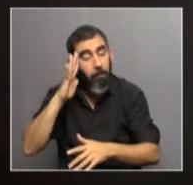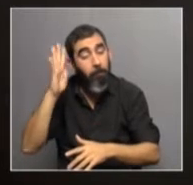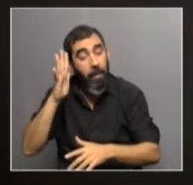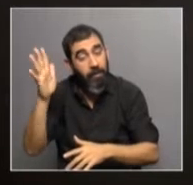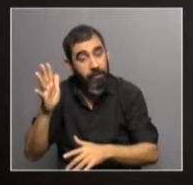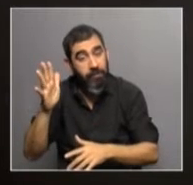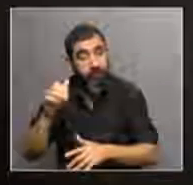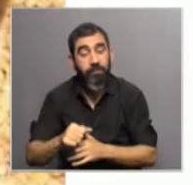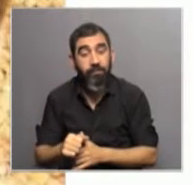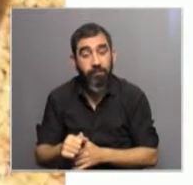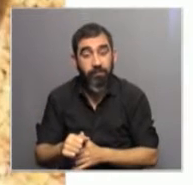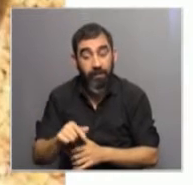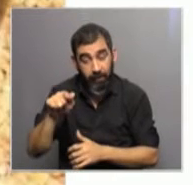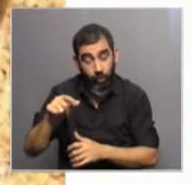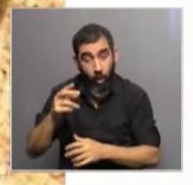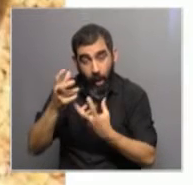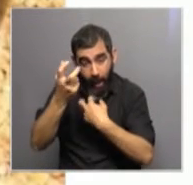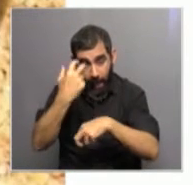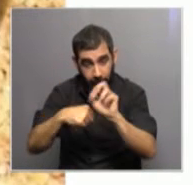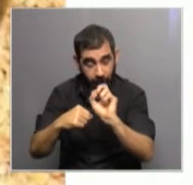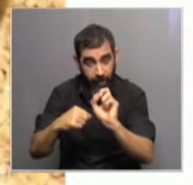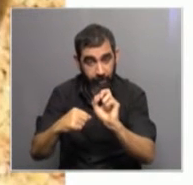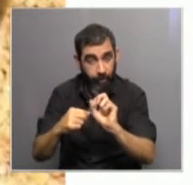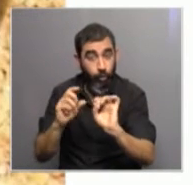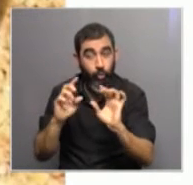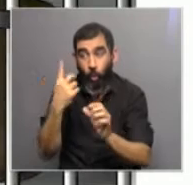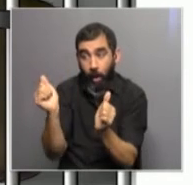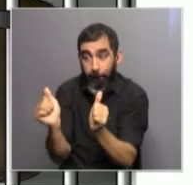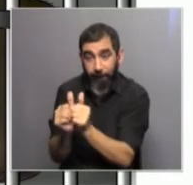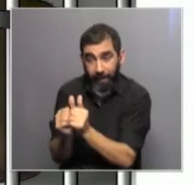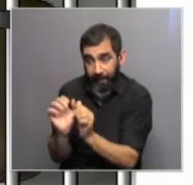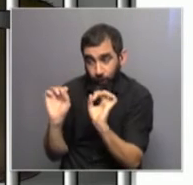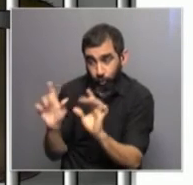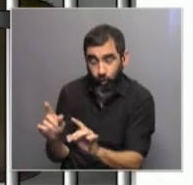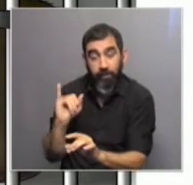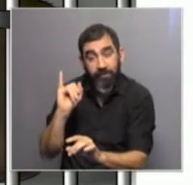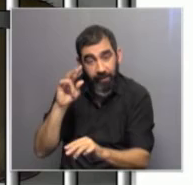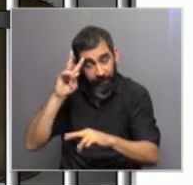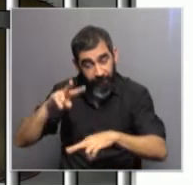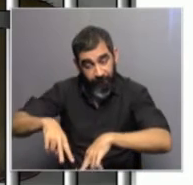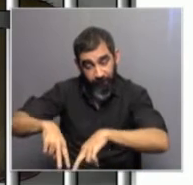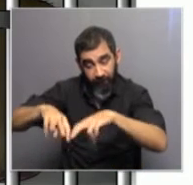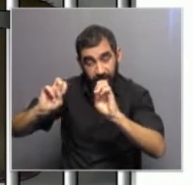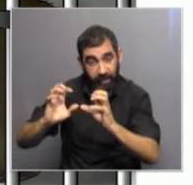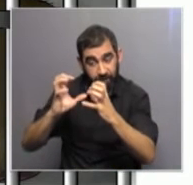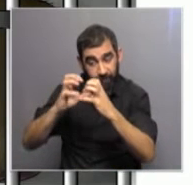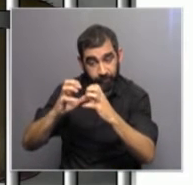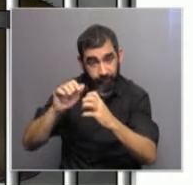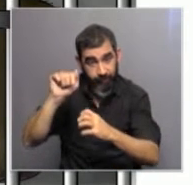que en estos bichitos que son monógamos, si estudiamos qué pasa con las neuronas del núcleo